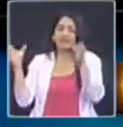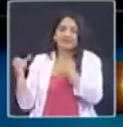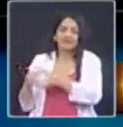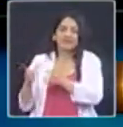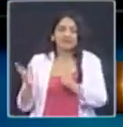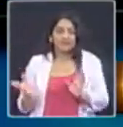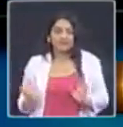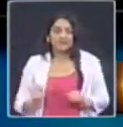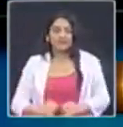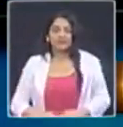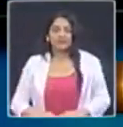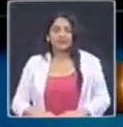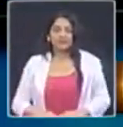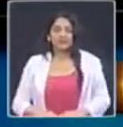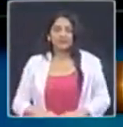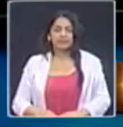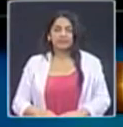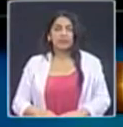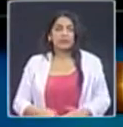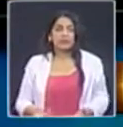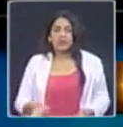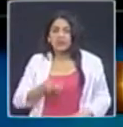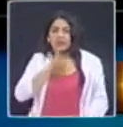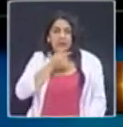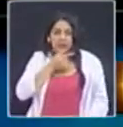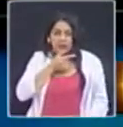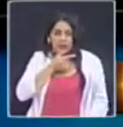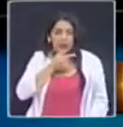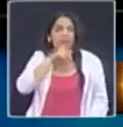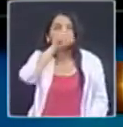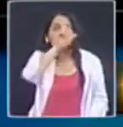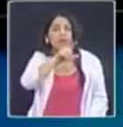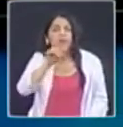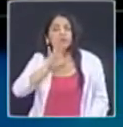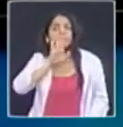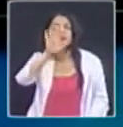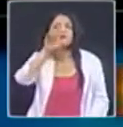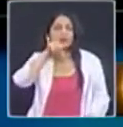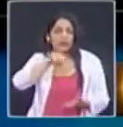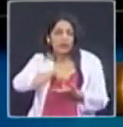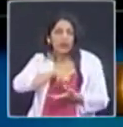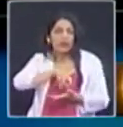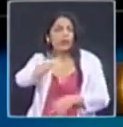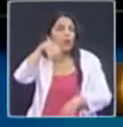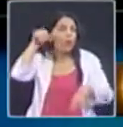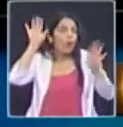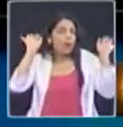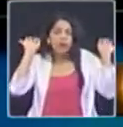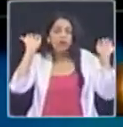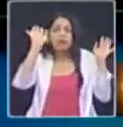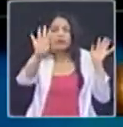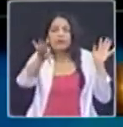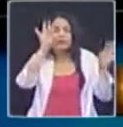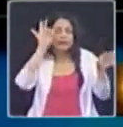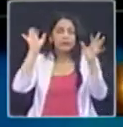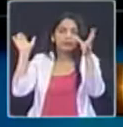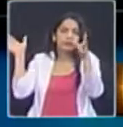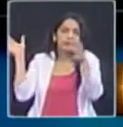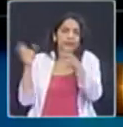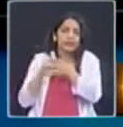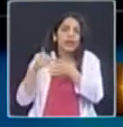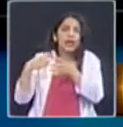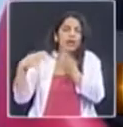sino que se dan realmente personas que vienen de la participación ciudadana porque nos empoderan a los ciudadanos para elegir a las personas que